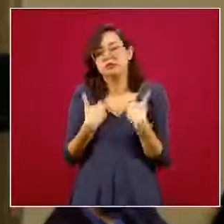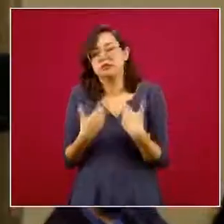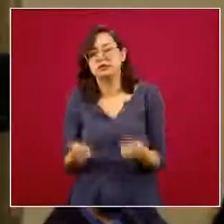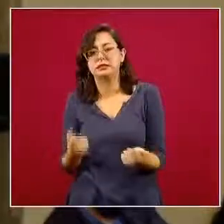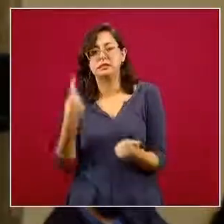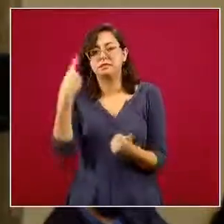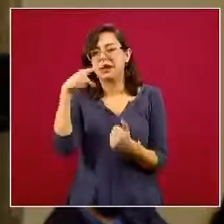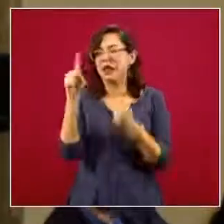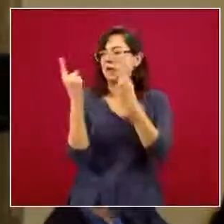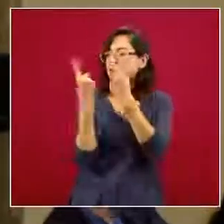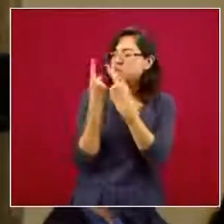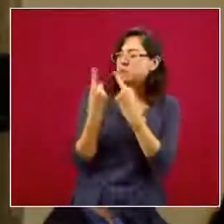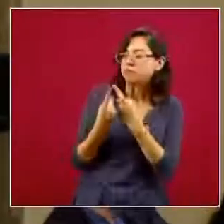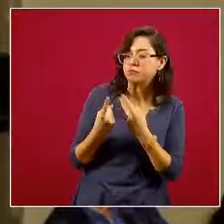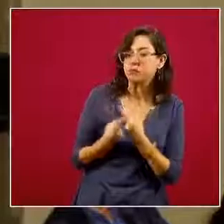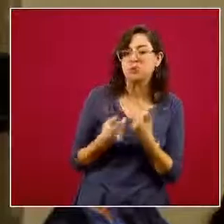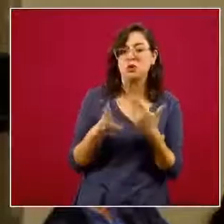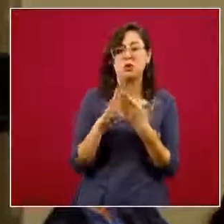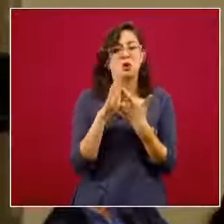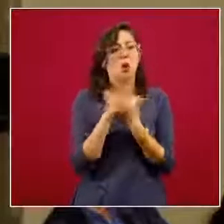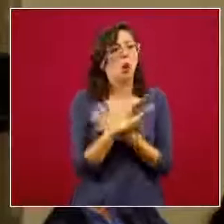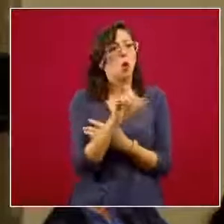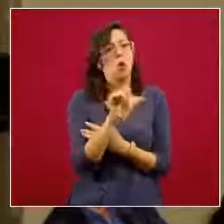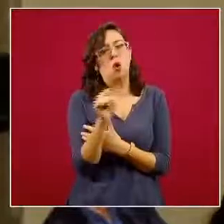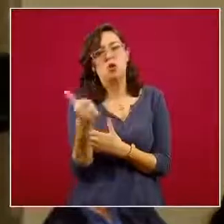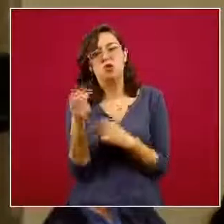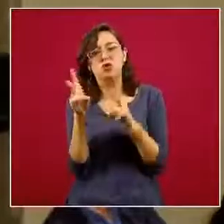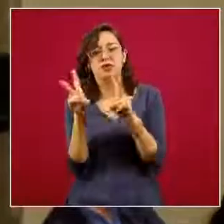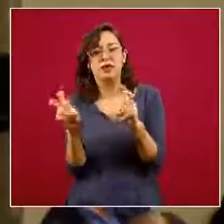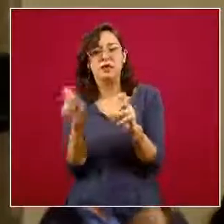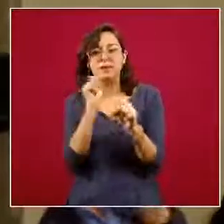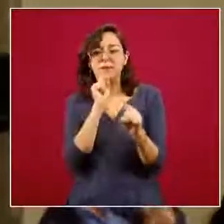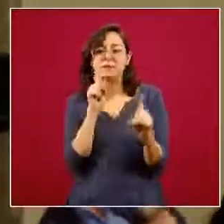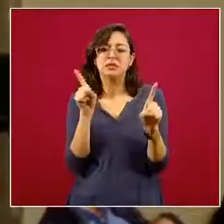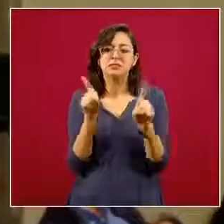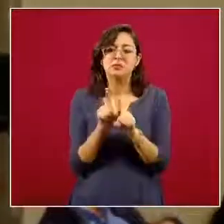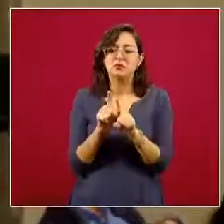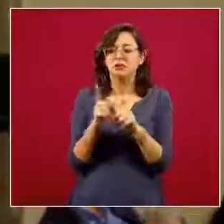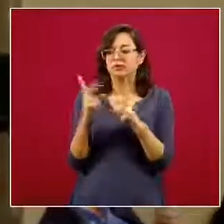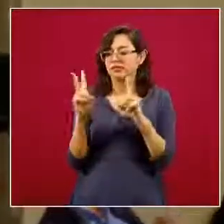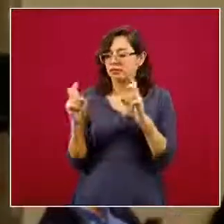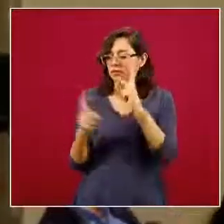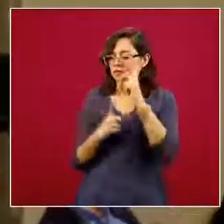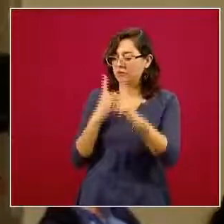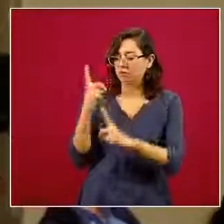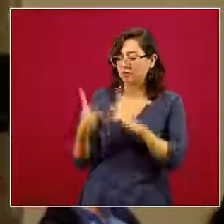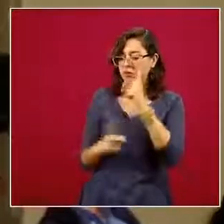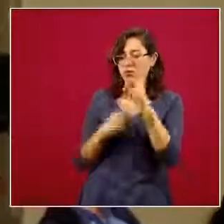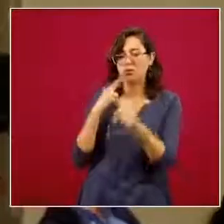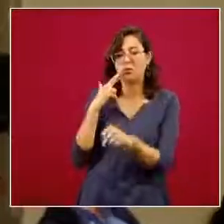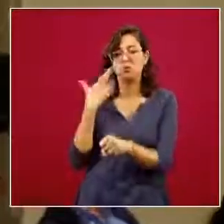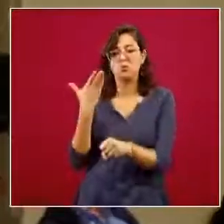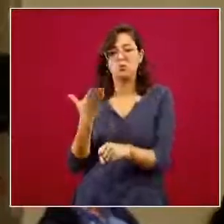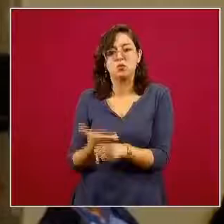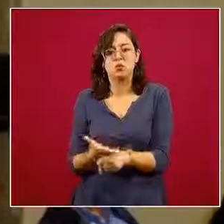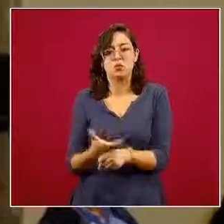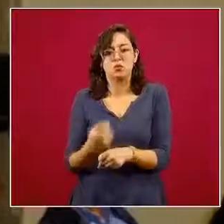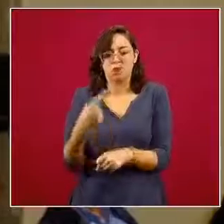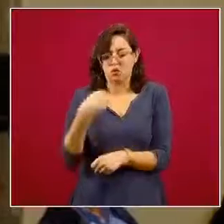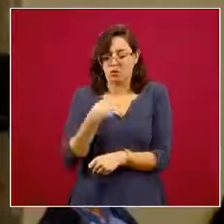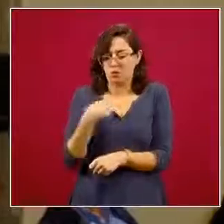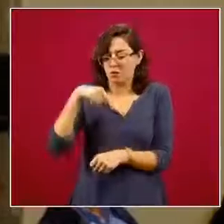estar con estas discrepancias. Tengo otro tema que tiene que ver con esto de la activación física responsable. Yo voy a estar aquí hasta